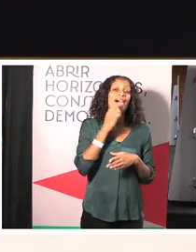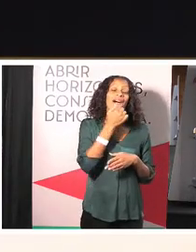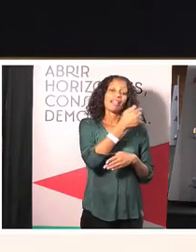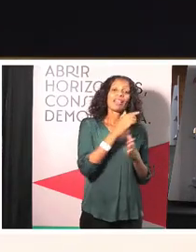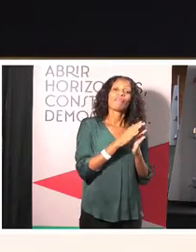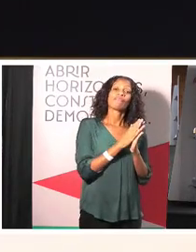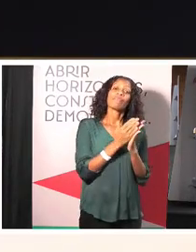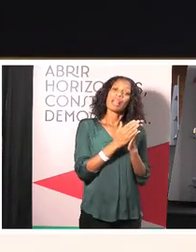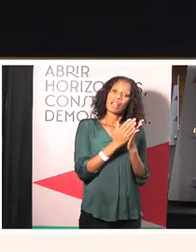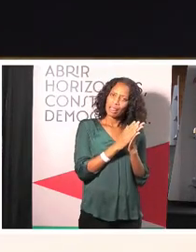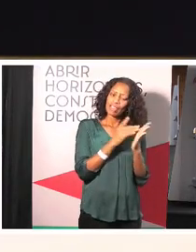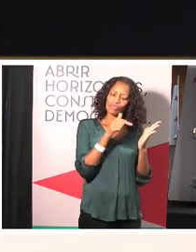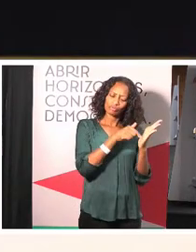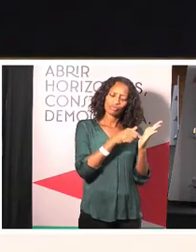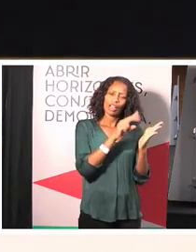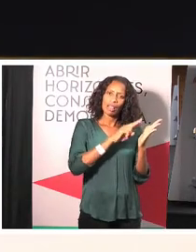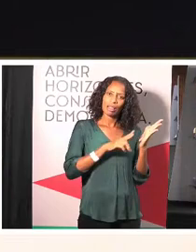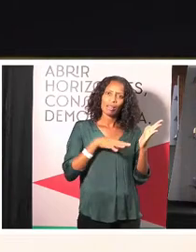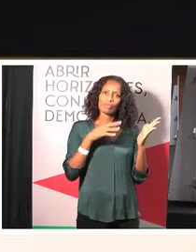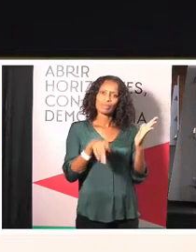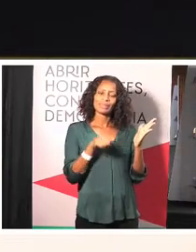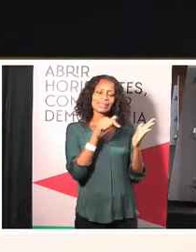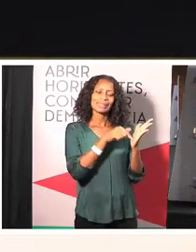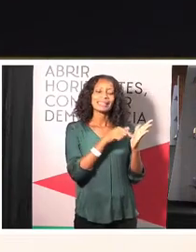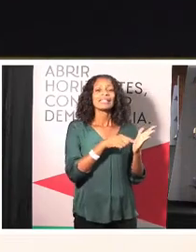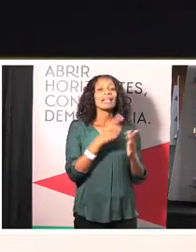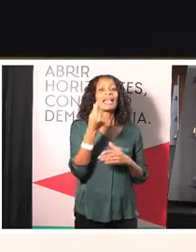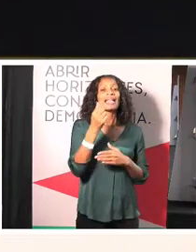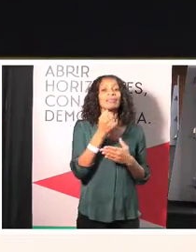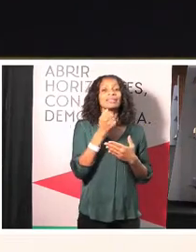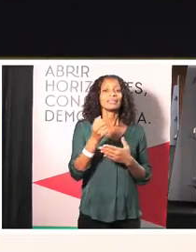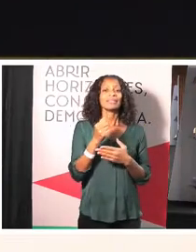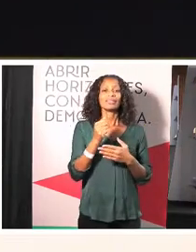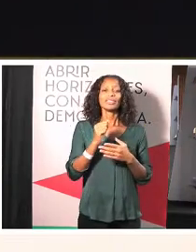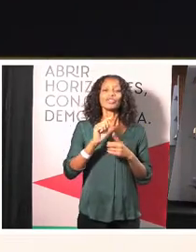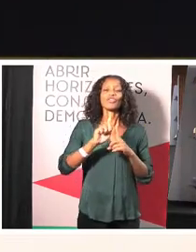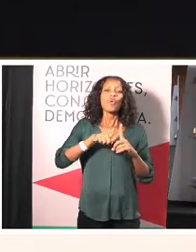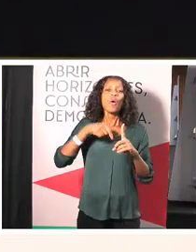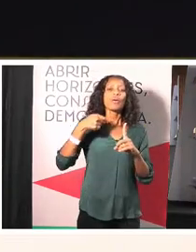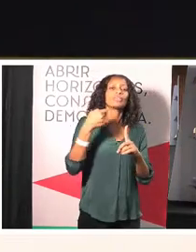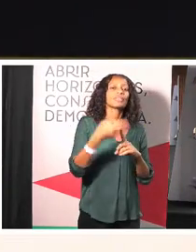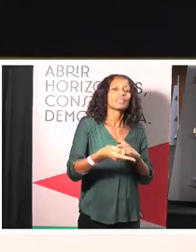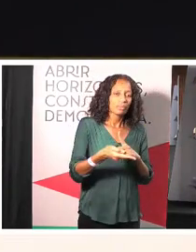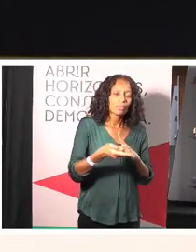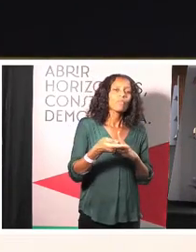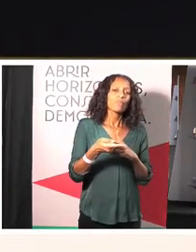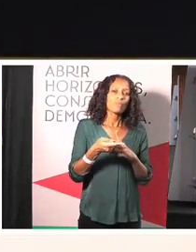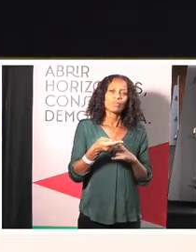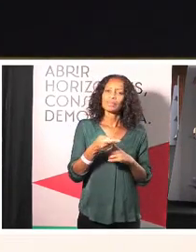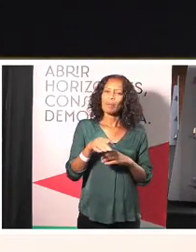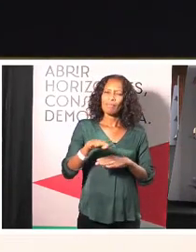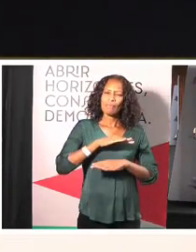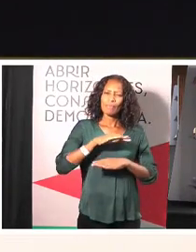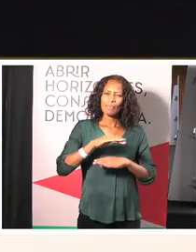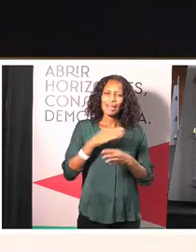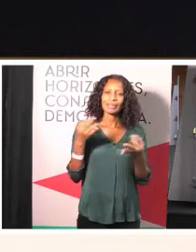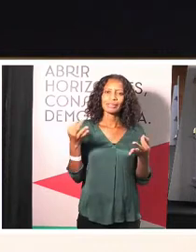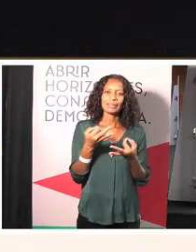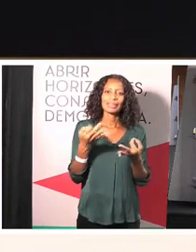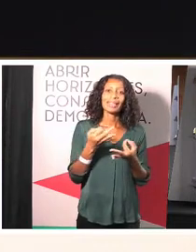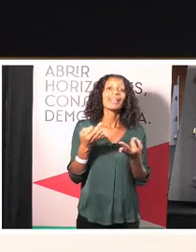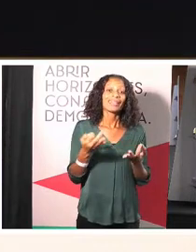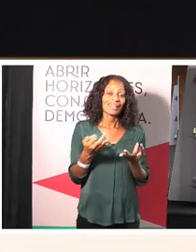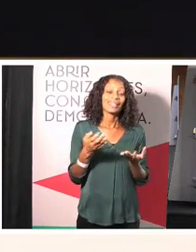libro, con las consecuencias malvadas que tiene este capitalismo, que tiene ingeniería social detrás, que quiere decir que en esta responsabilidad o en este